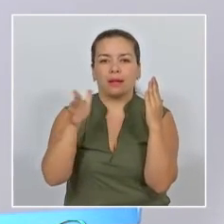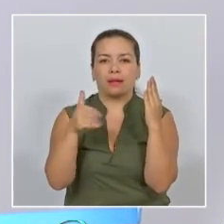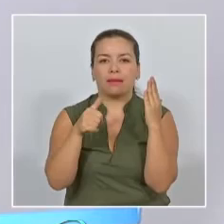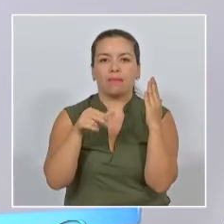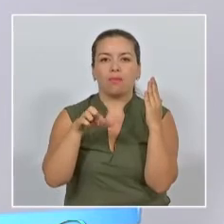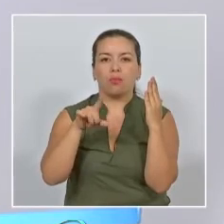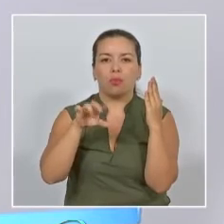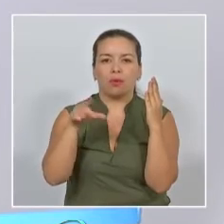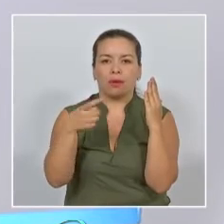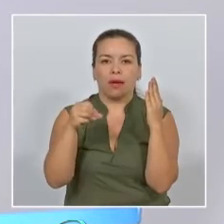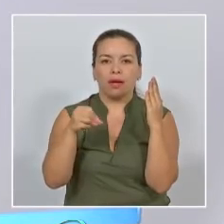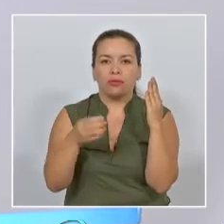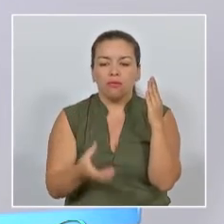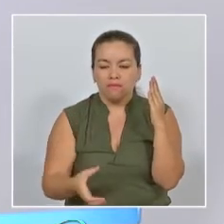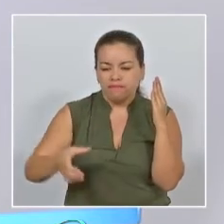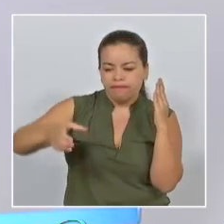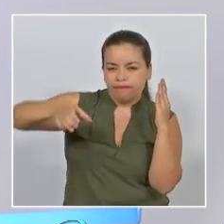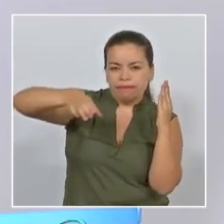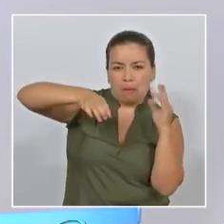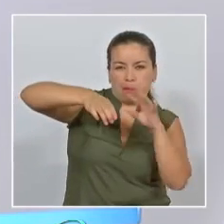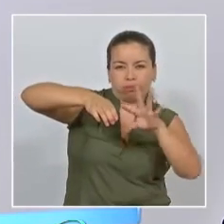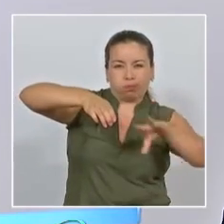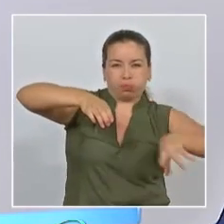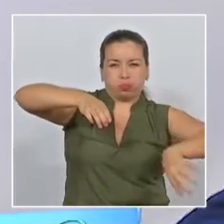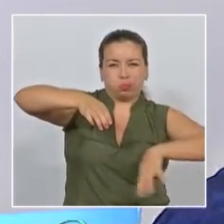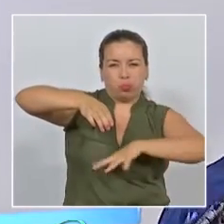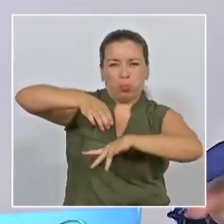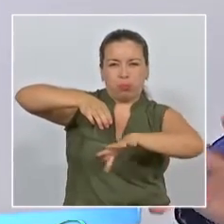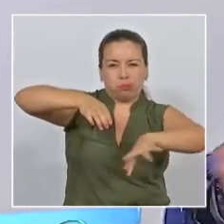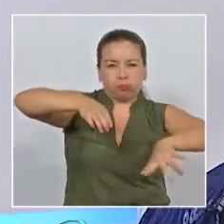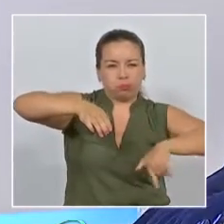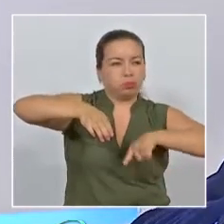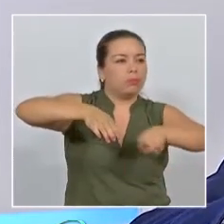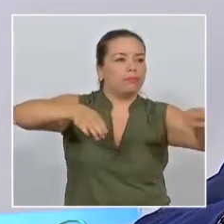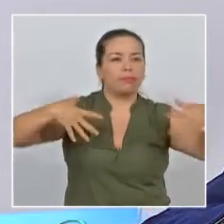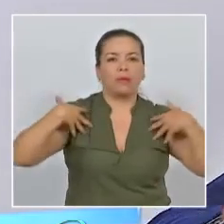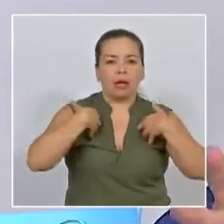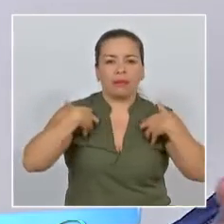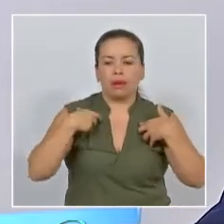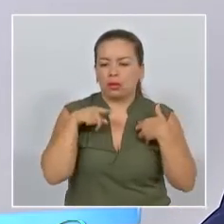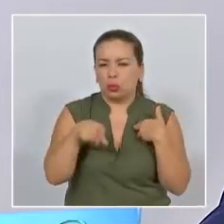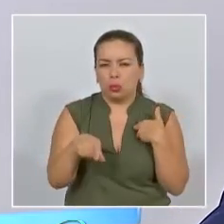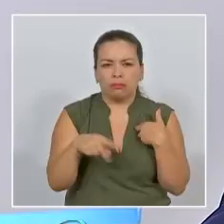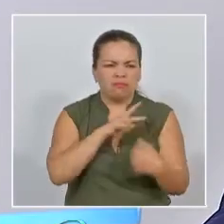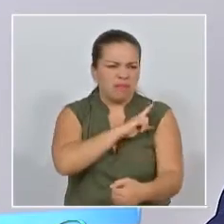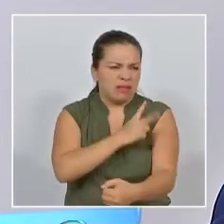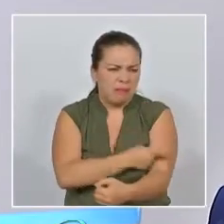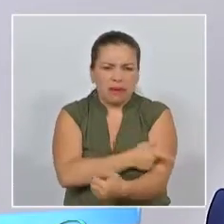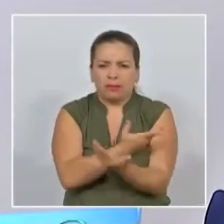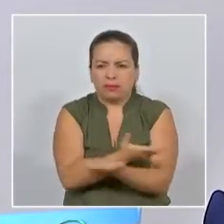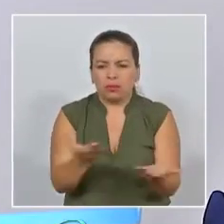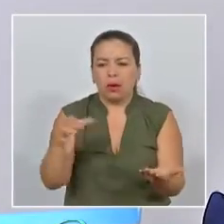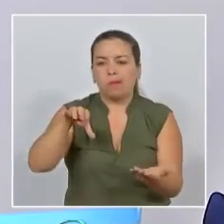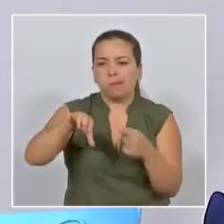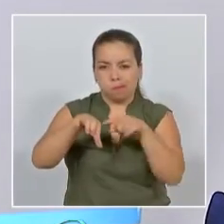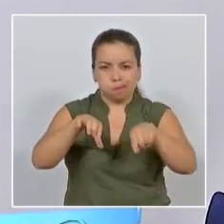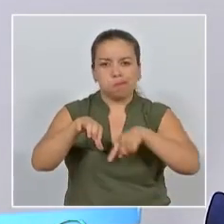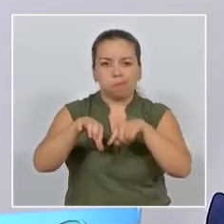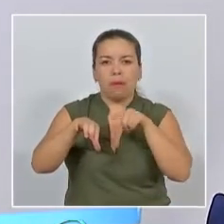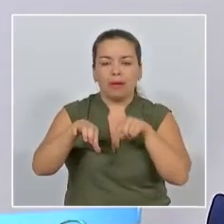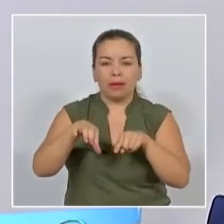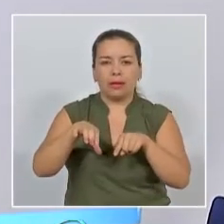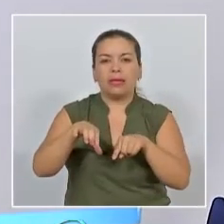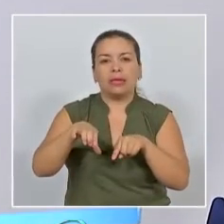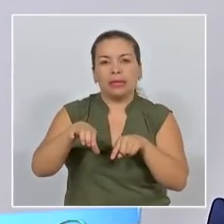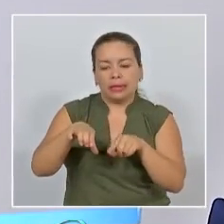melaza, y se la venden por bulto para los animales. Y ahí es donde van todos los minerales, las vitaminas. Y cogen esa